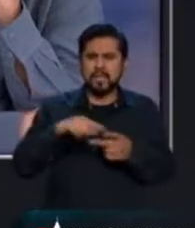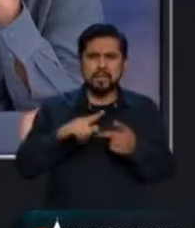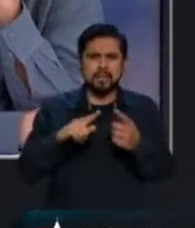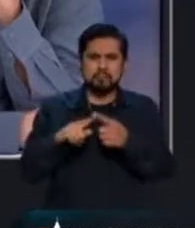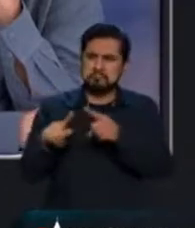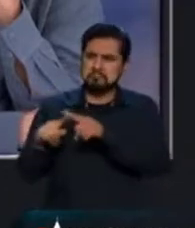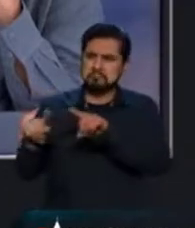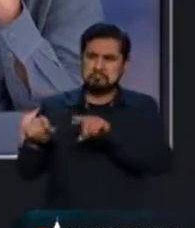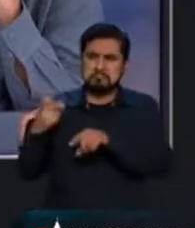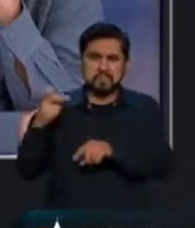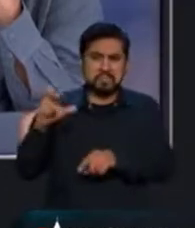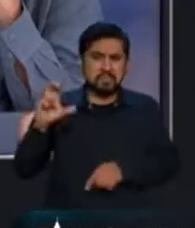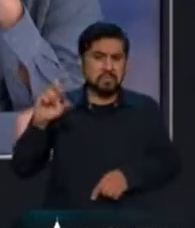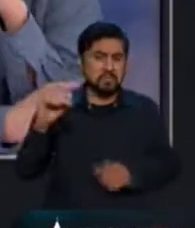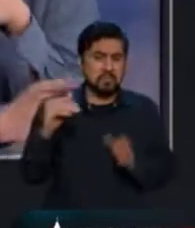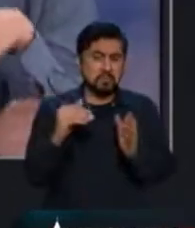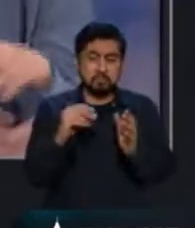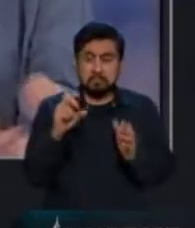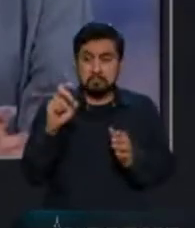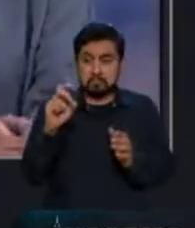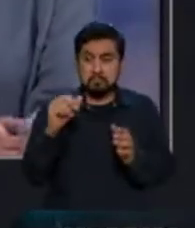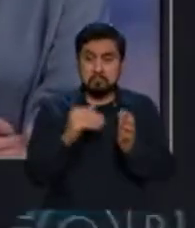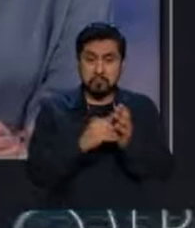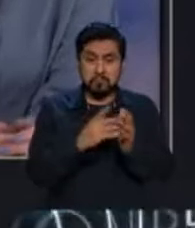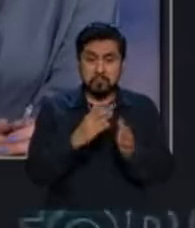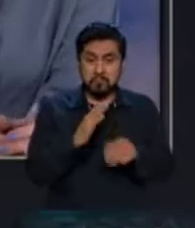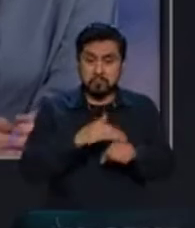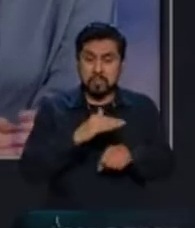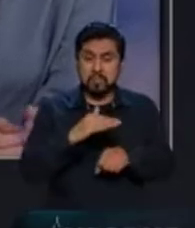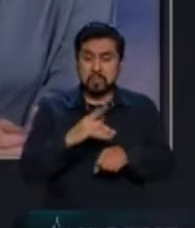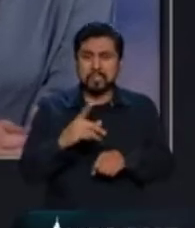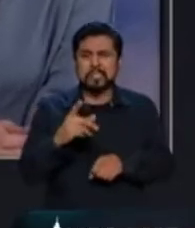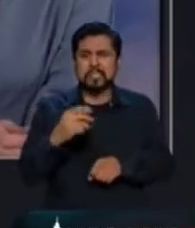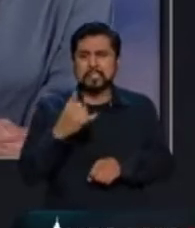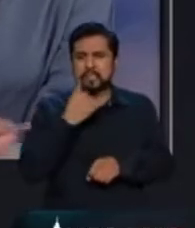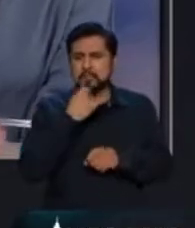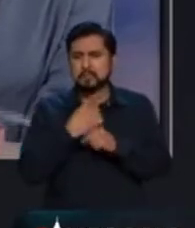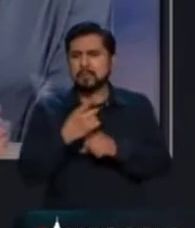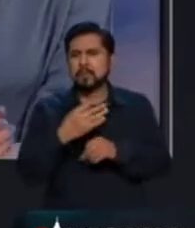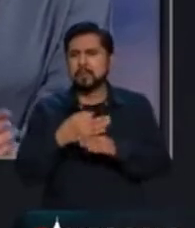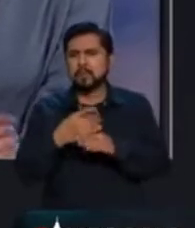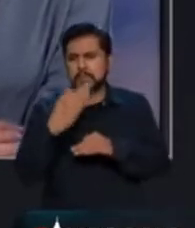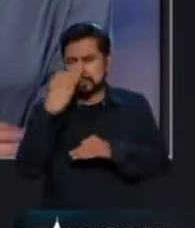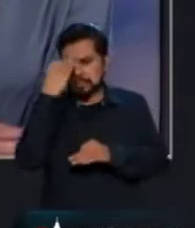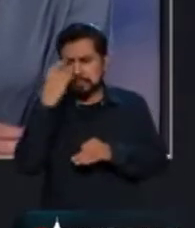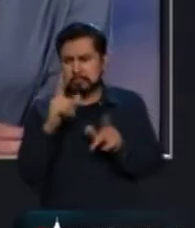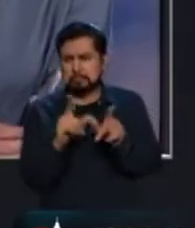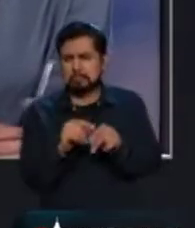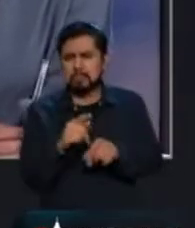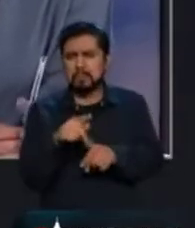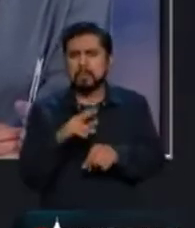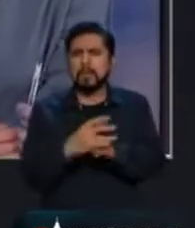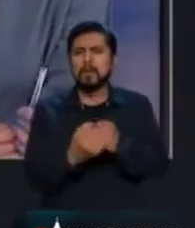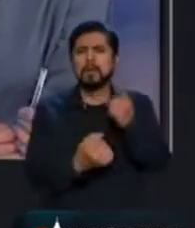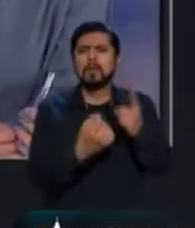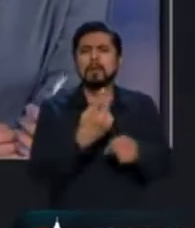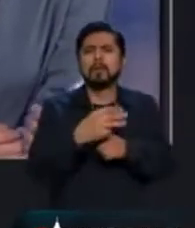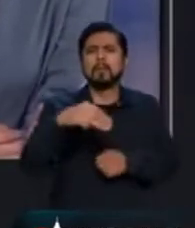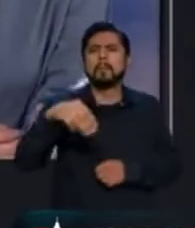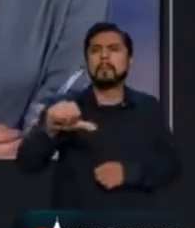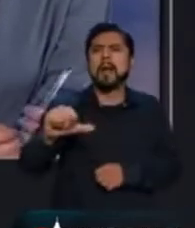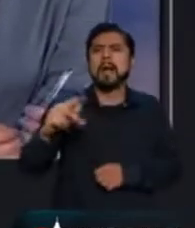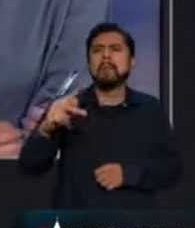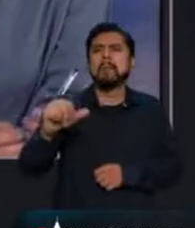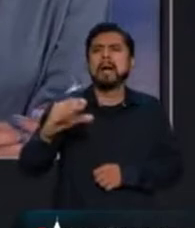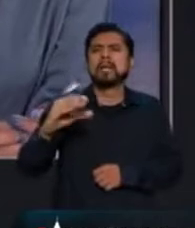va a dar 30 puntos de ventaja. Ya, para terminar, nos queda muy poquito tiempo, pero no podemos dejar de mencionar el mapacheo, que además es una palabra que